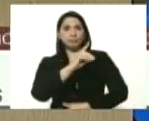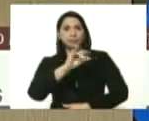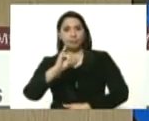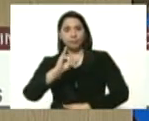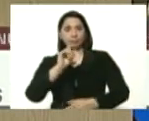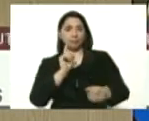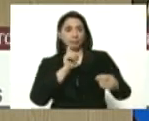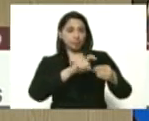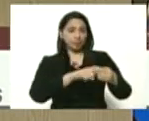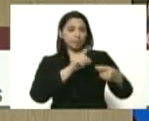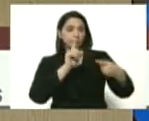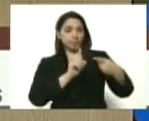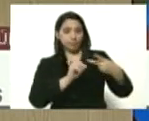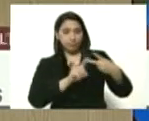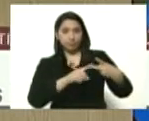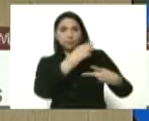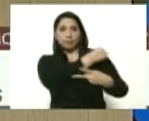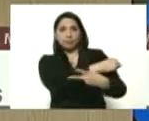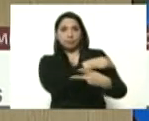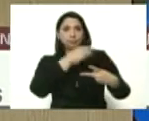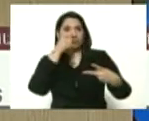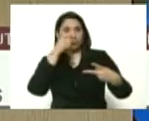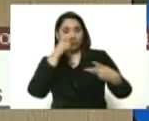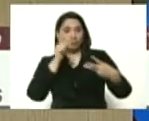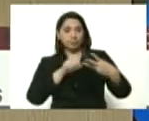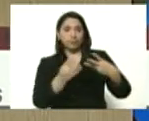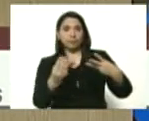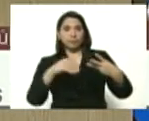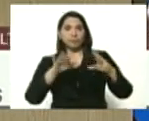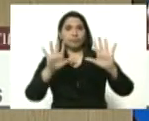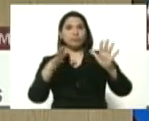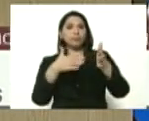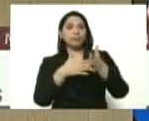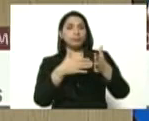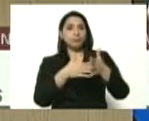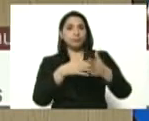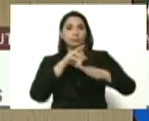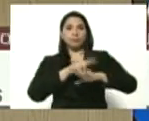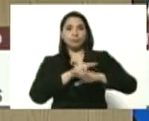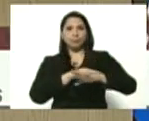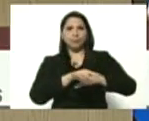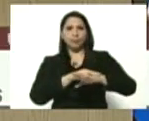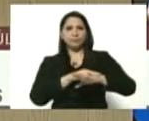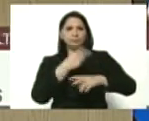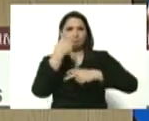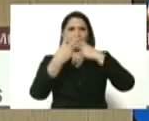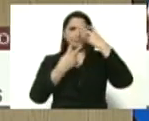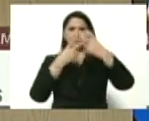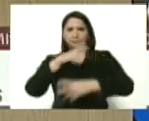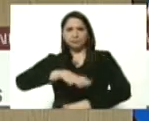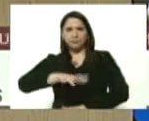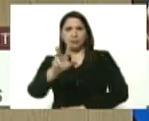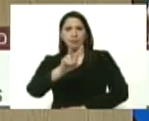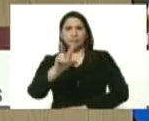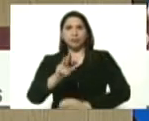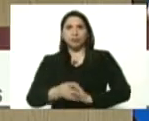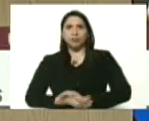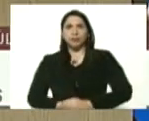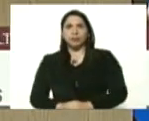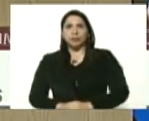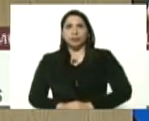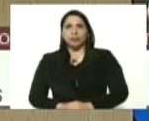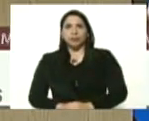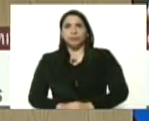que incluyen los hospitales Centinela, que incluyen los más de 10.000 médicos que se han desperdigado por todo el territorio